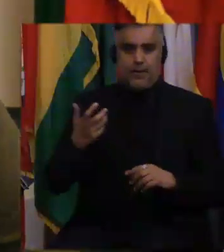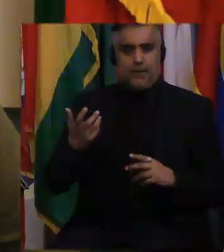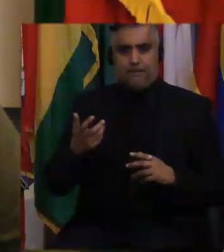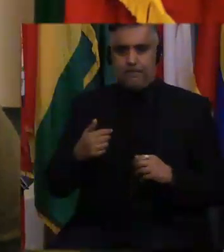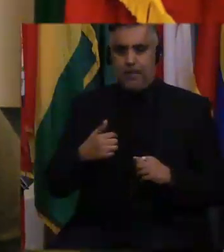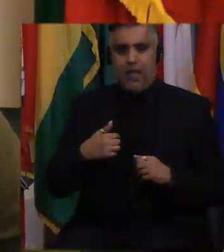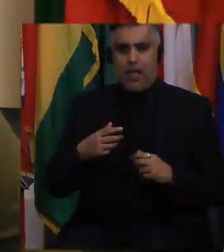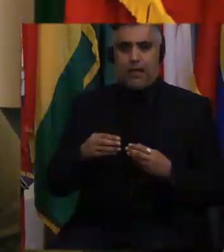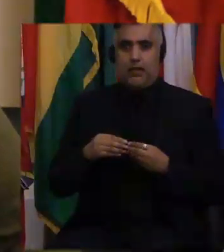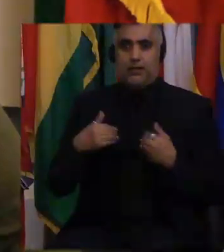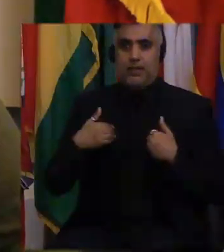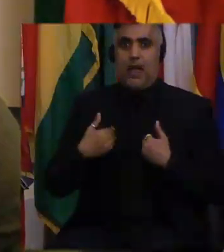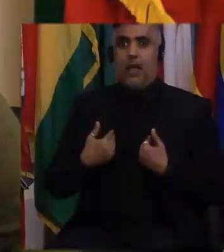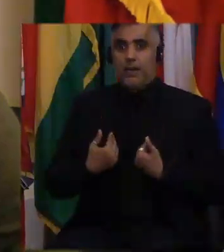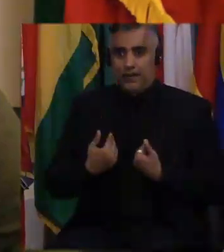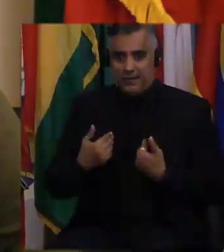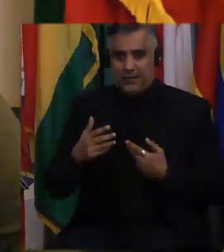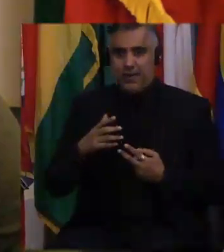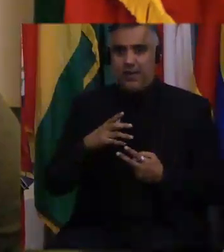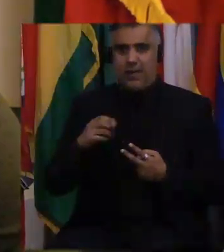de entender el inglés.